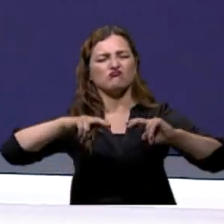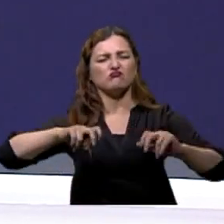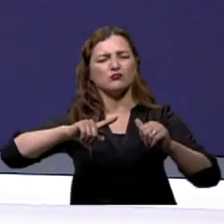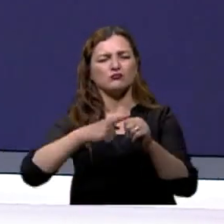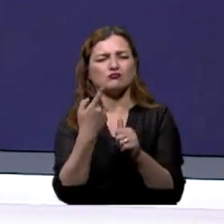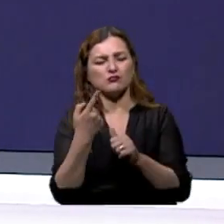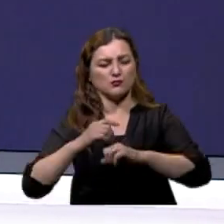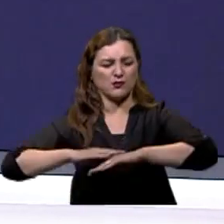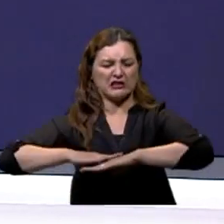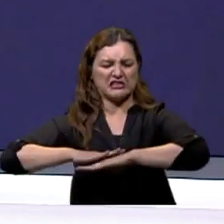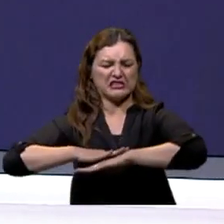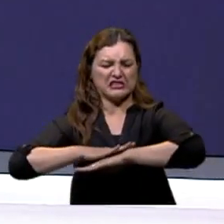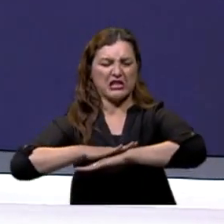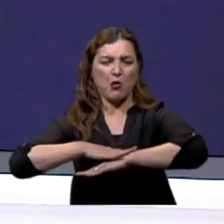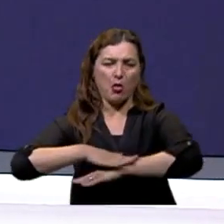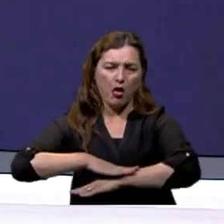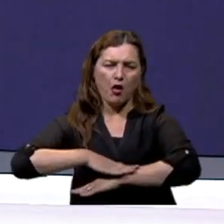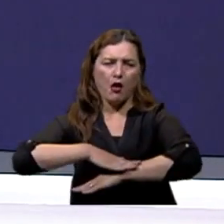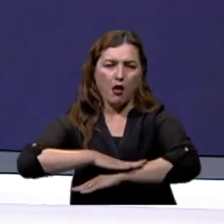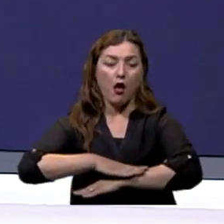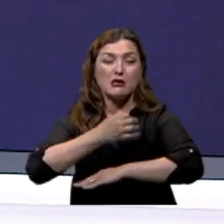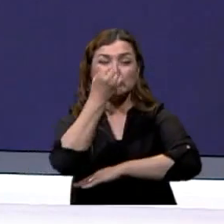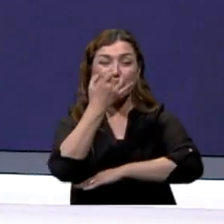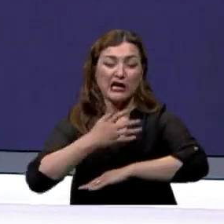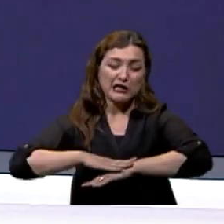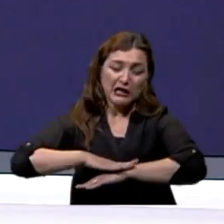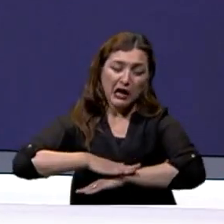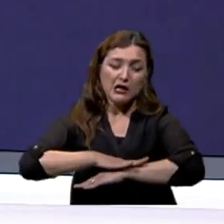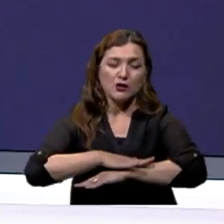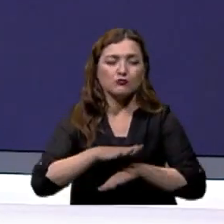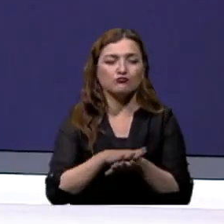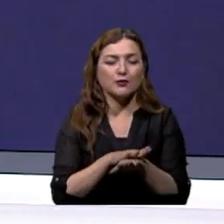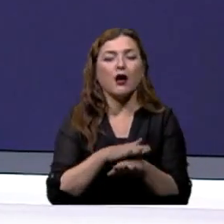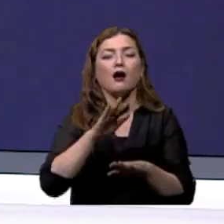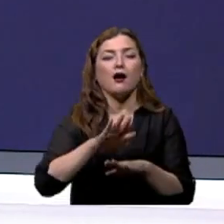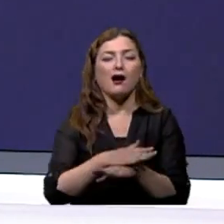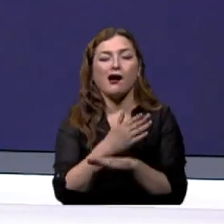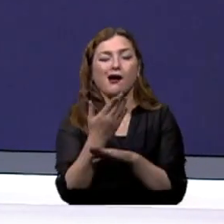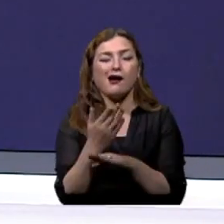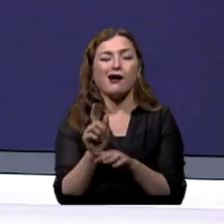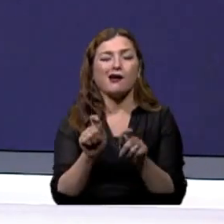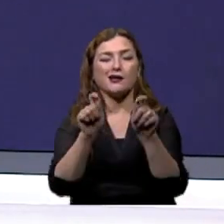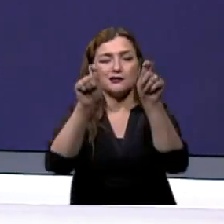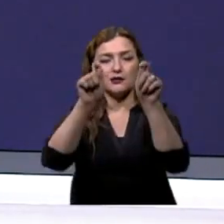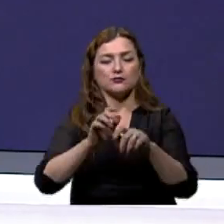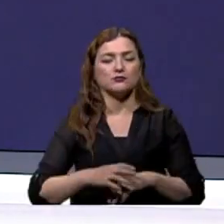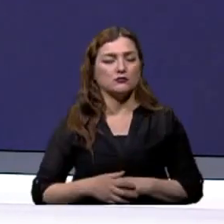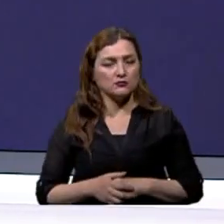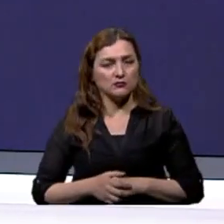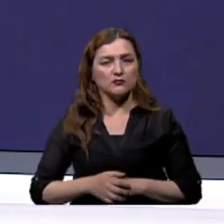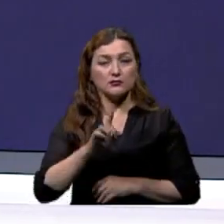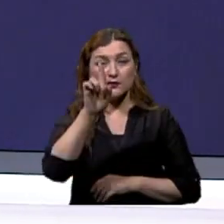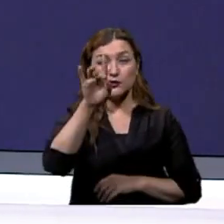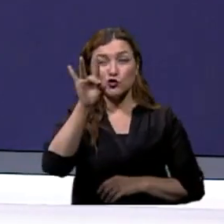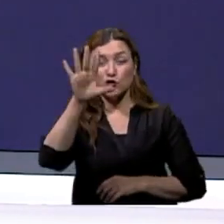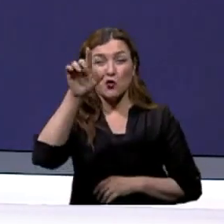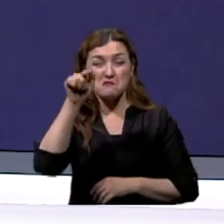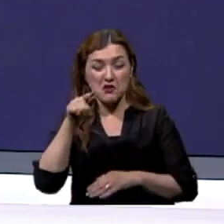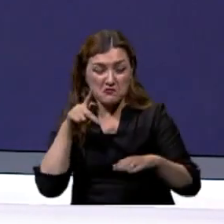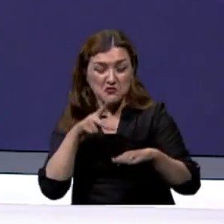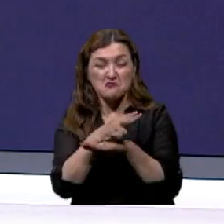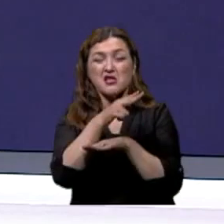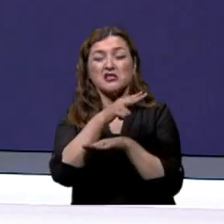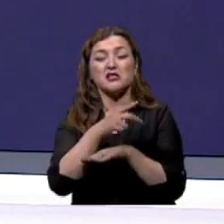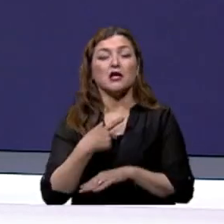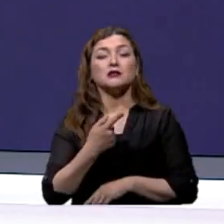la vascular, seguida del trauma y el cáncer. Anualmente se estima que 185,000 amputaciones en los Estados Unidos con